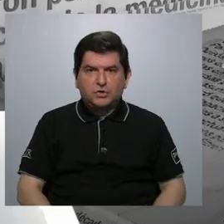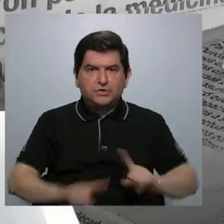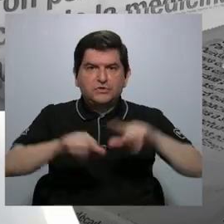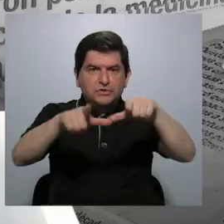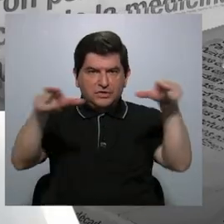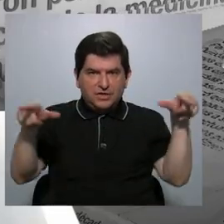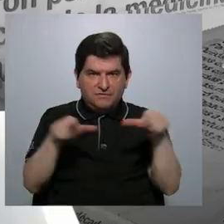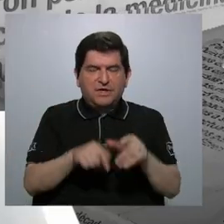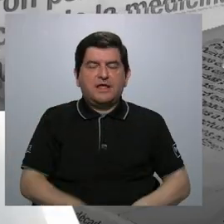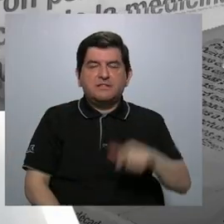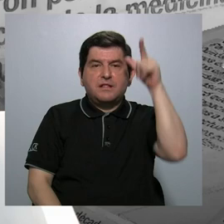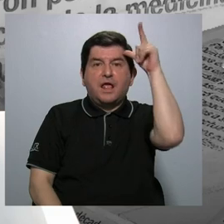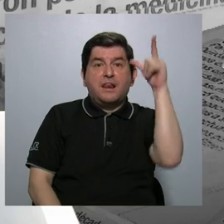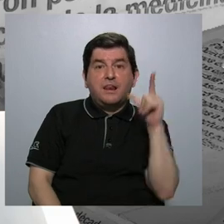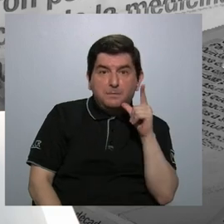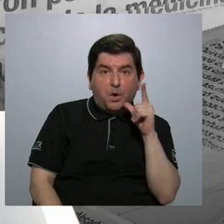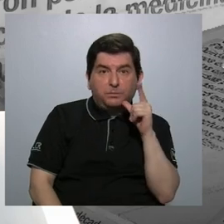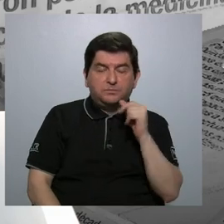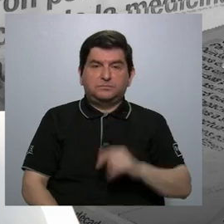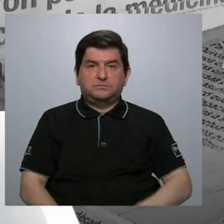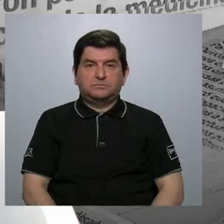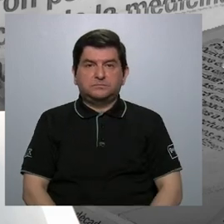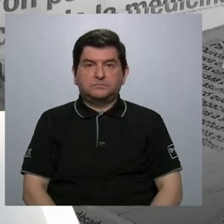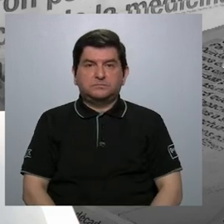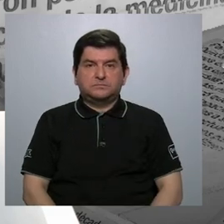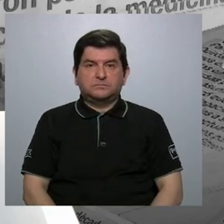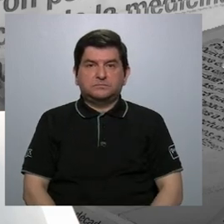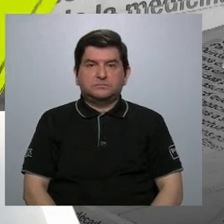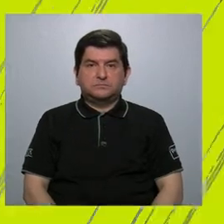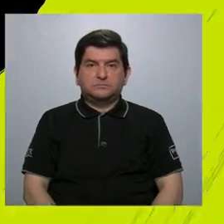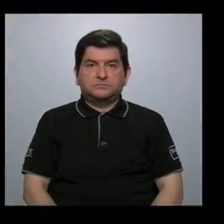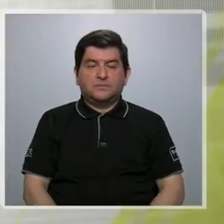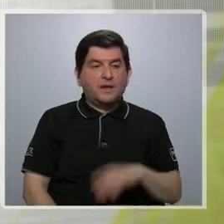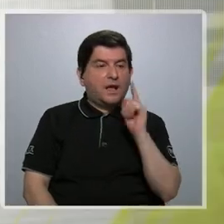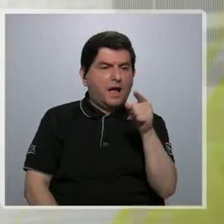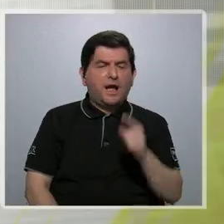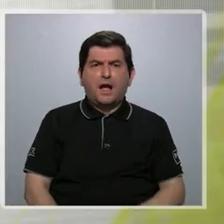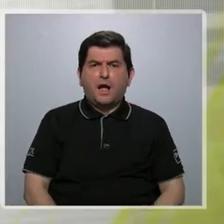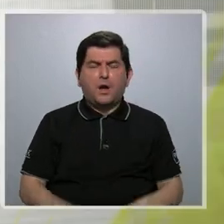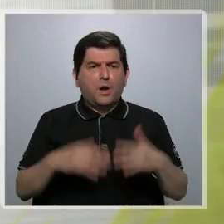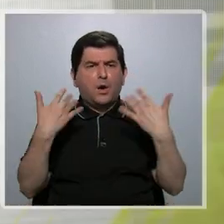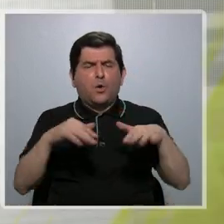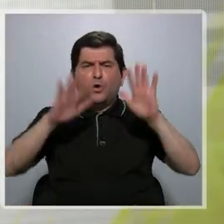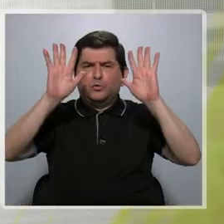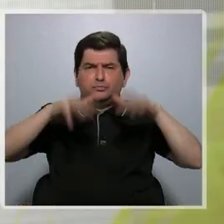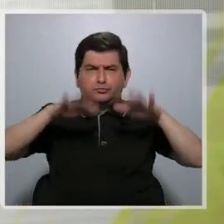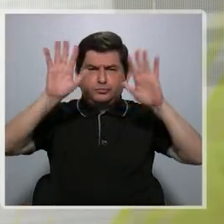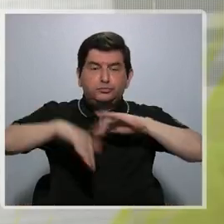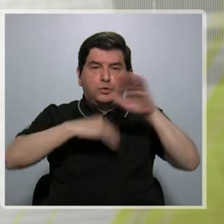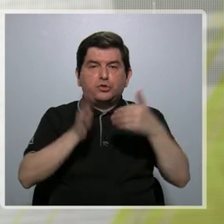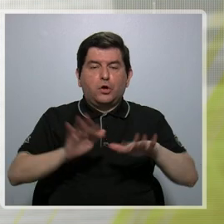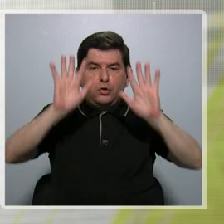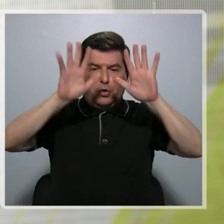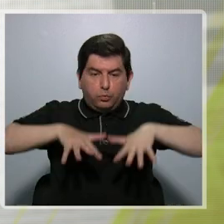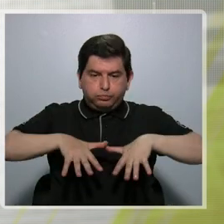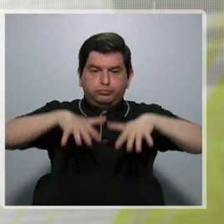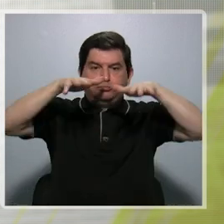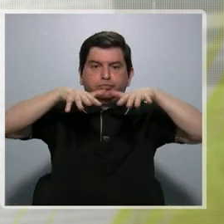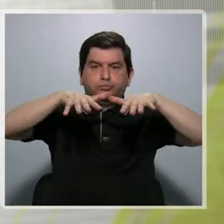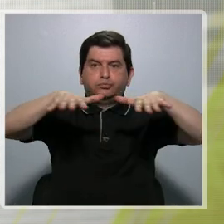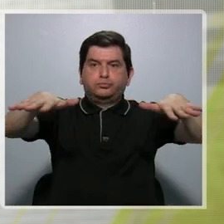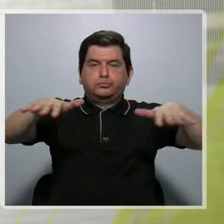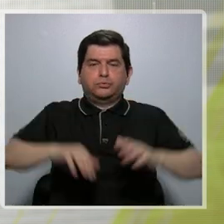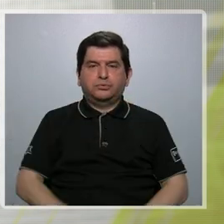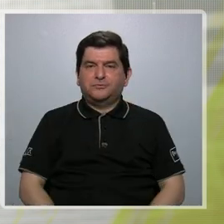zonas, por ejemplo, Limón, existe una cantidad increíble de lluvia y todo se inunda. Y